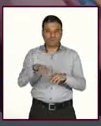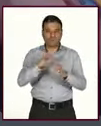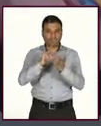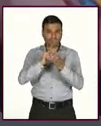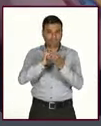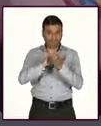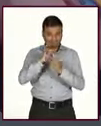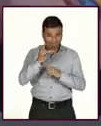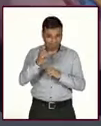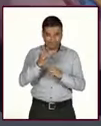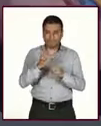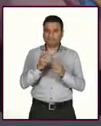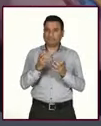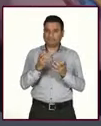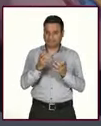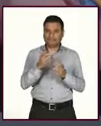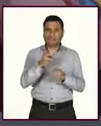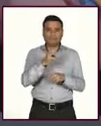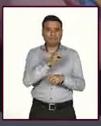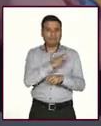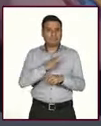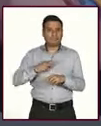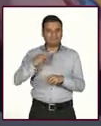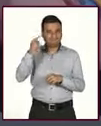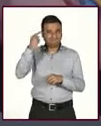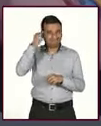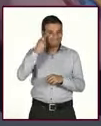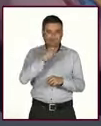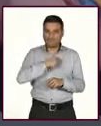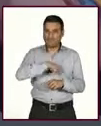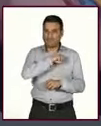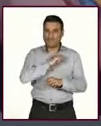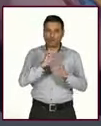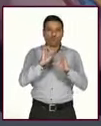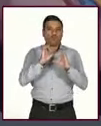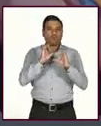la importancia que se tiene en el cuidado de nuestra salud mental desde